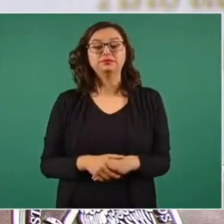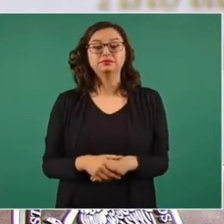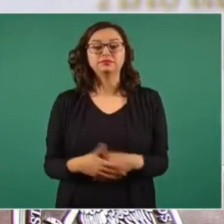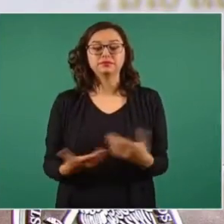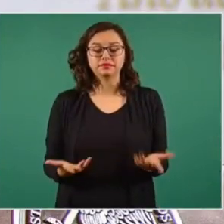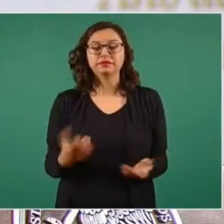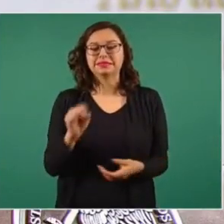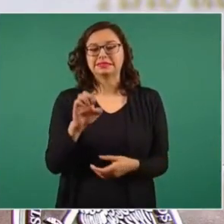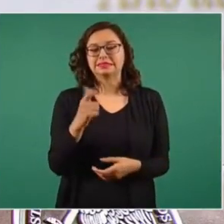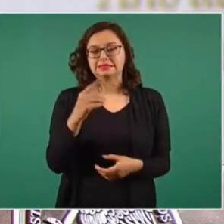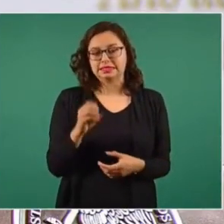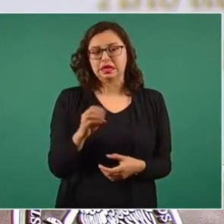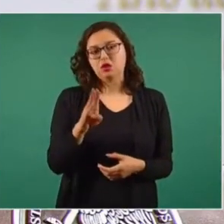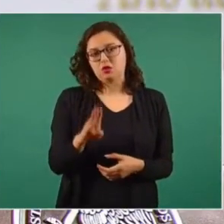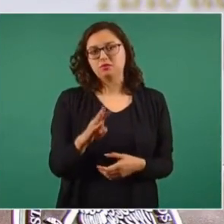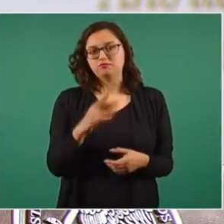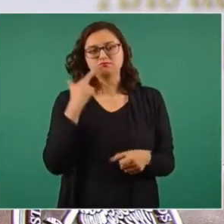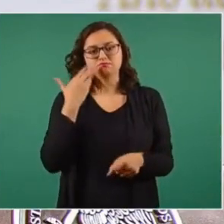manejaba esto.